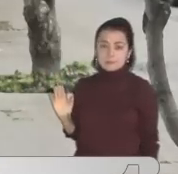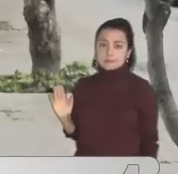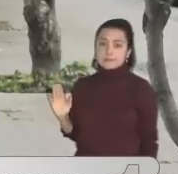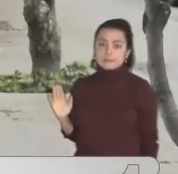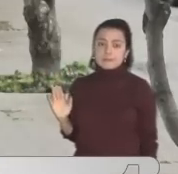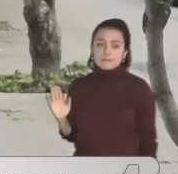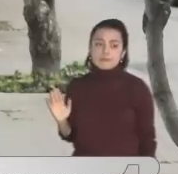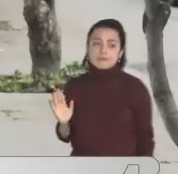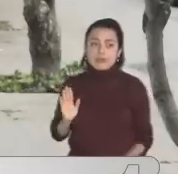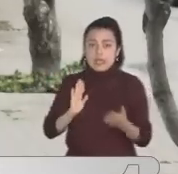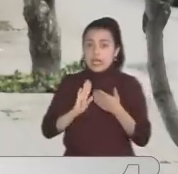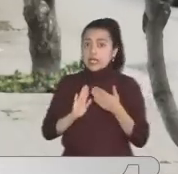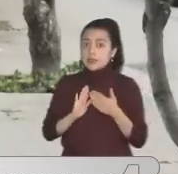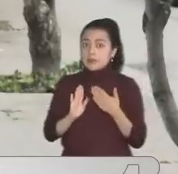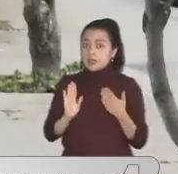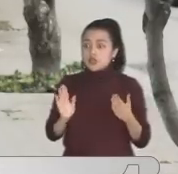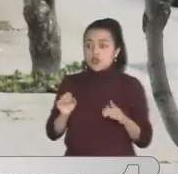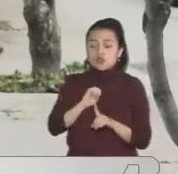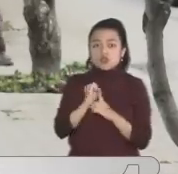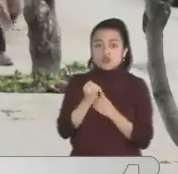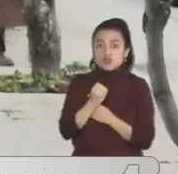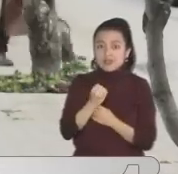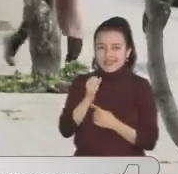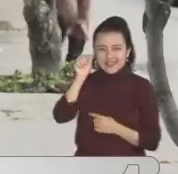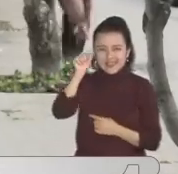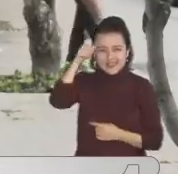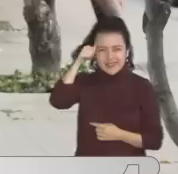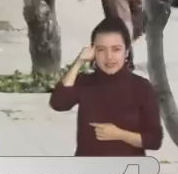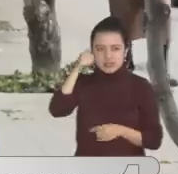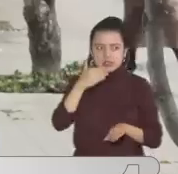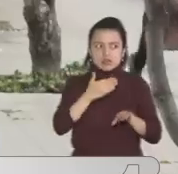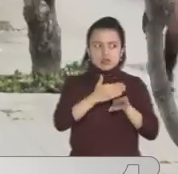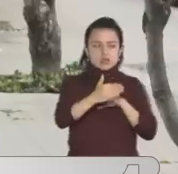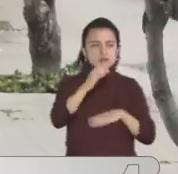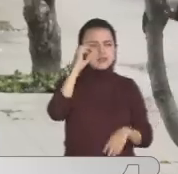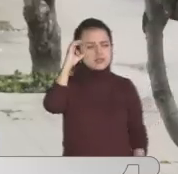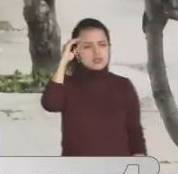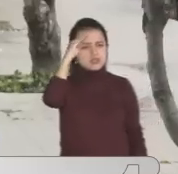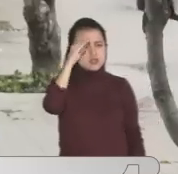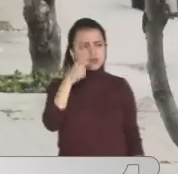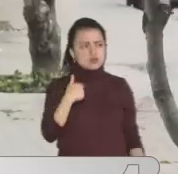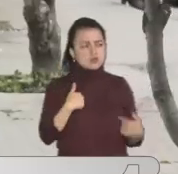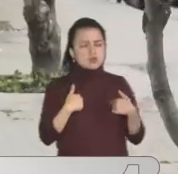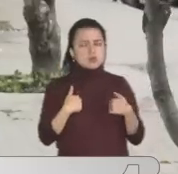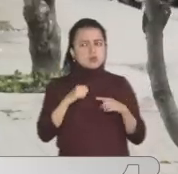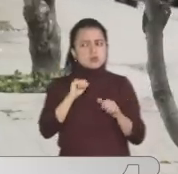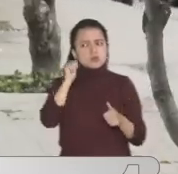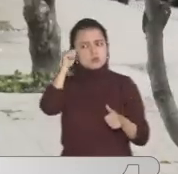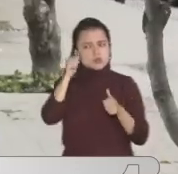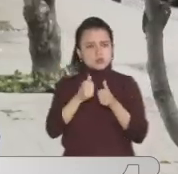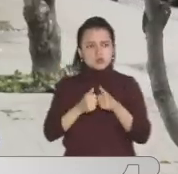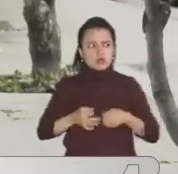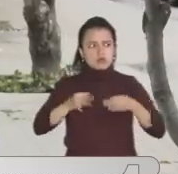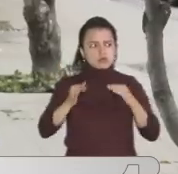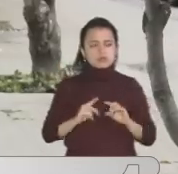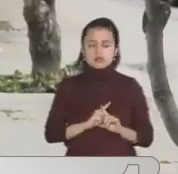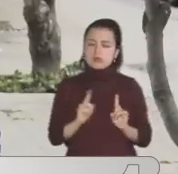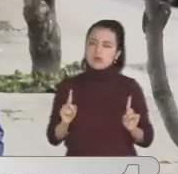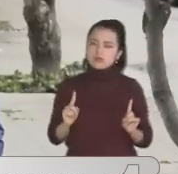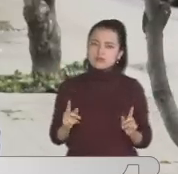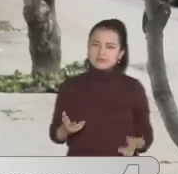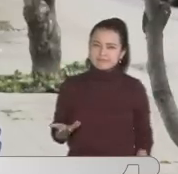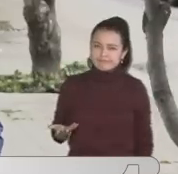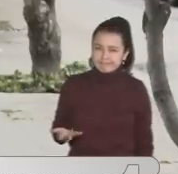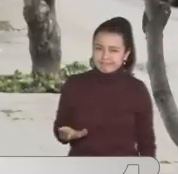llamado perdón social que el candidato después negó que este fuese un ofrecimiento oficial de la campaña. Precisamente sobre todo ese